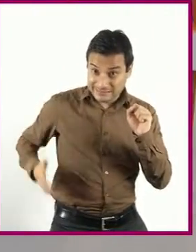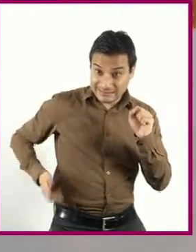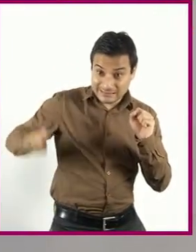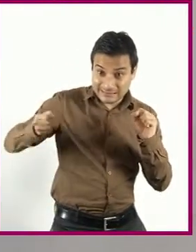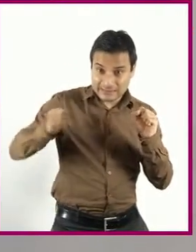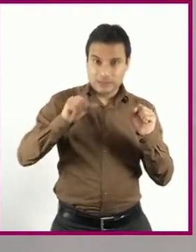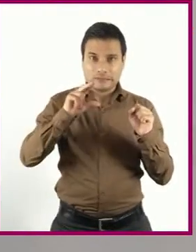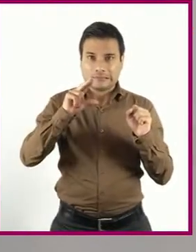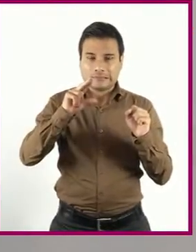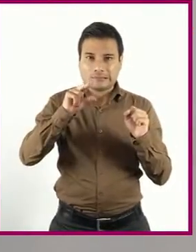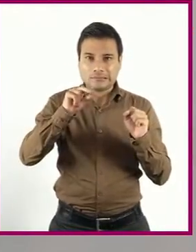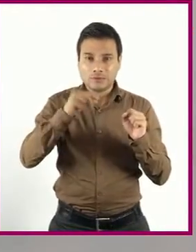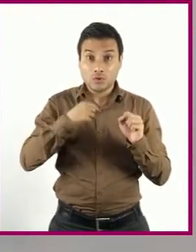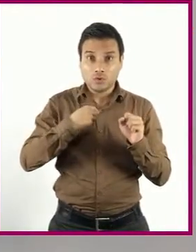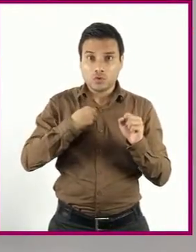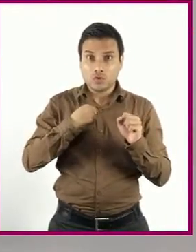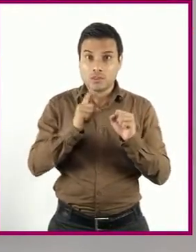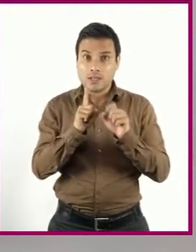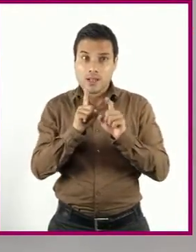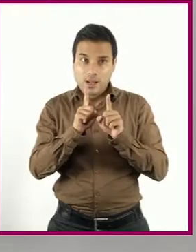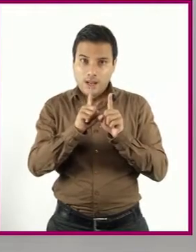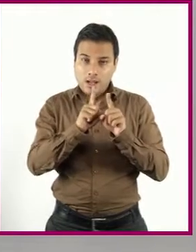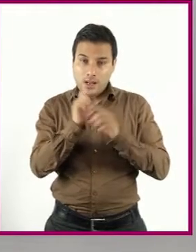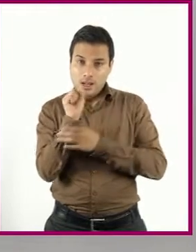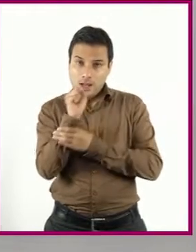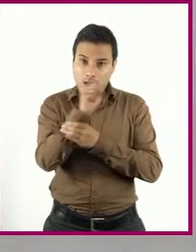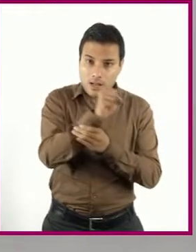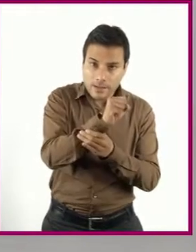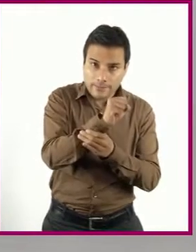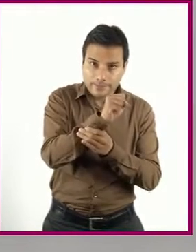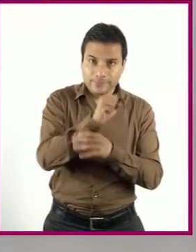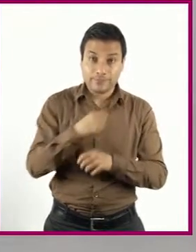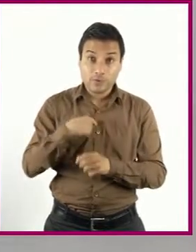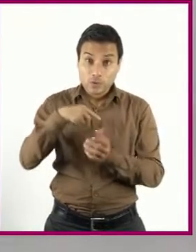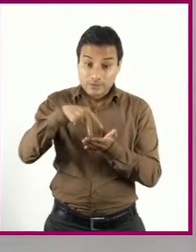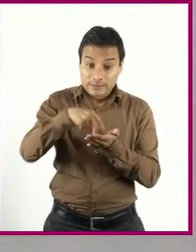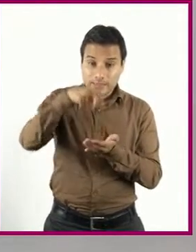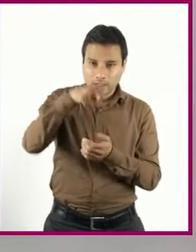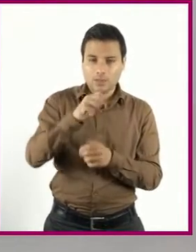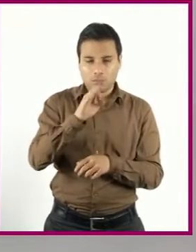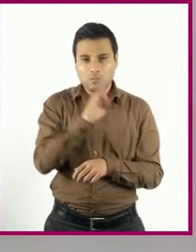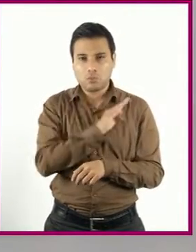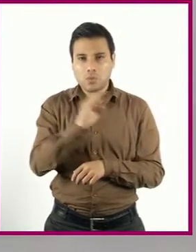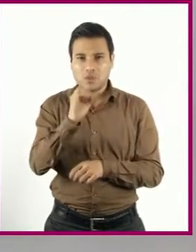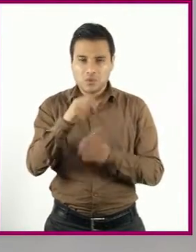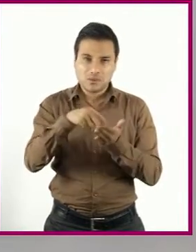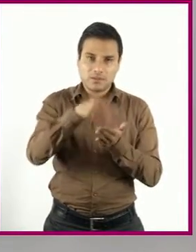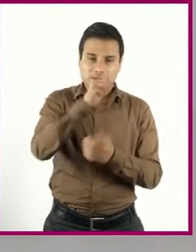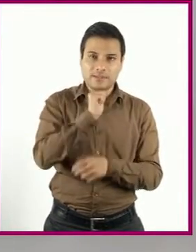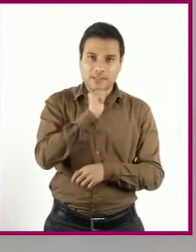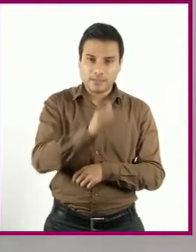parte superior de su cuerpo hacia adelante, con o sin saltar, y se castiga con 5 yardas.